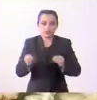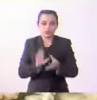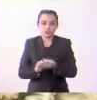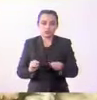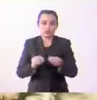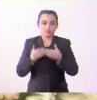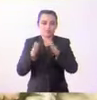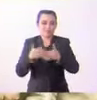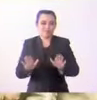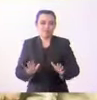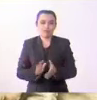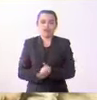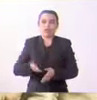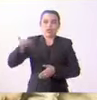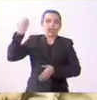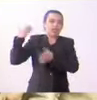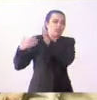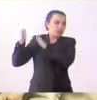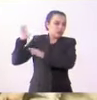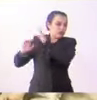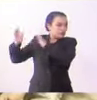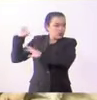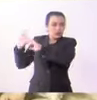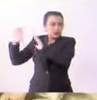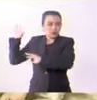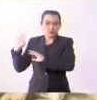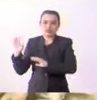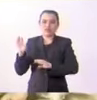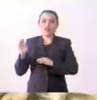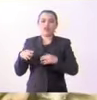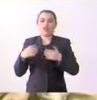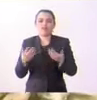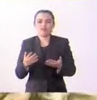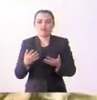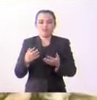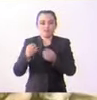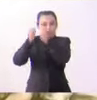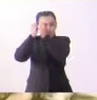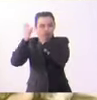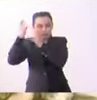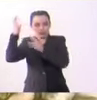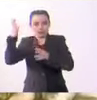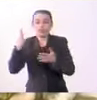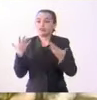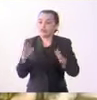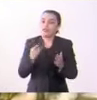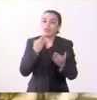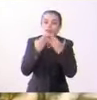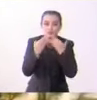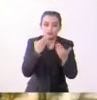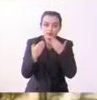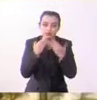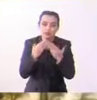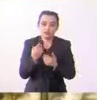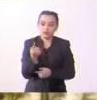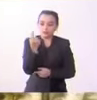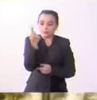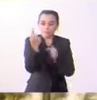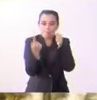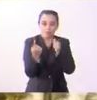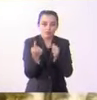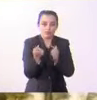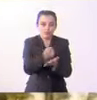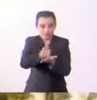presenta temáticas de la realidad y como ya lo dijimos anteriormente, el escritor se ha vuelto investigador y por ello es que ha